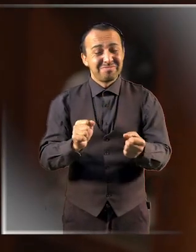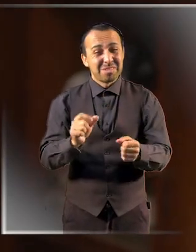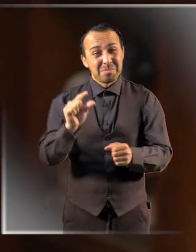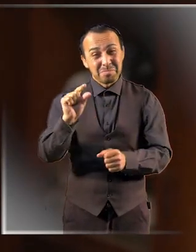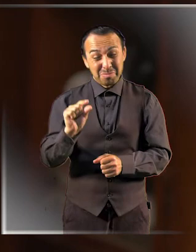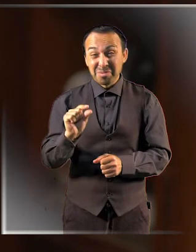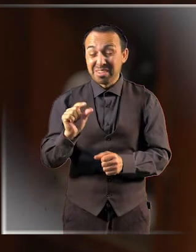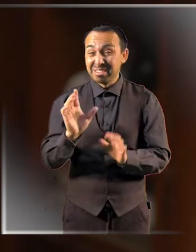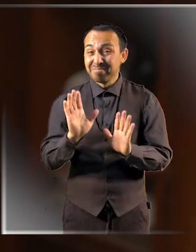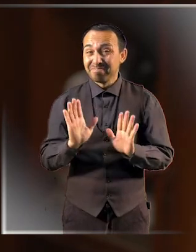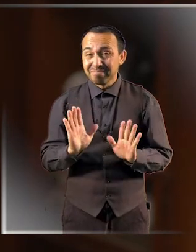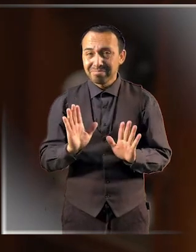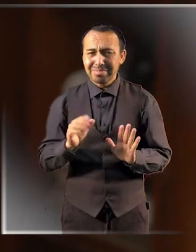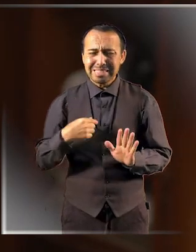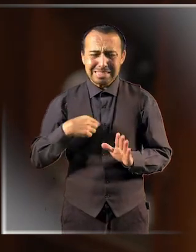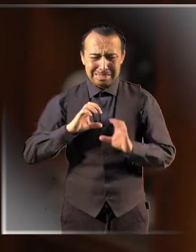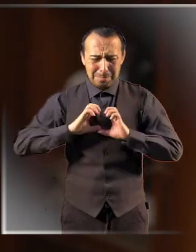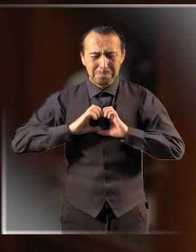Y eso me dolió en el alma.